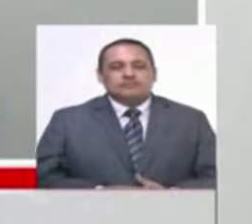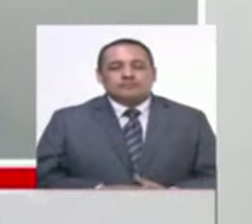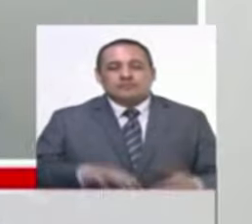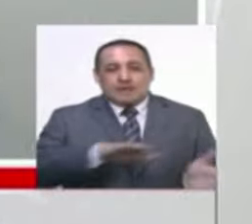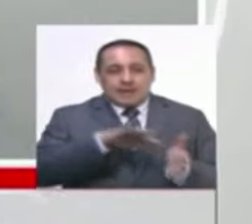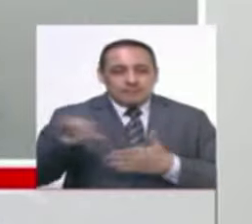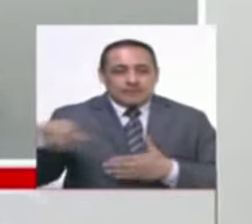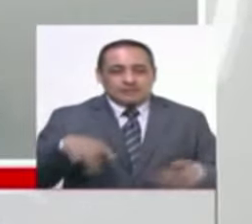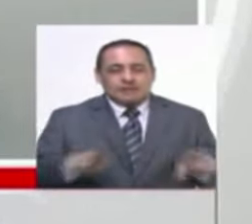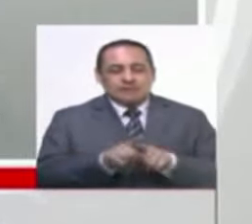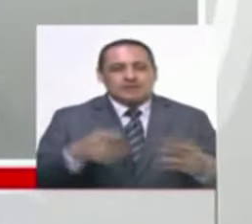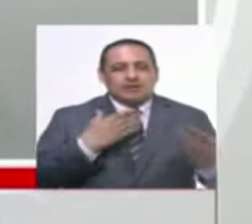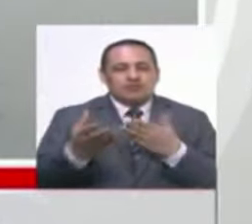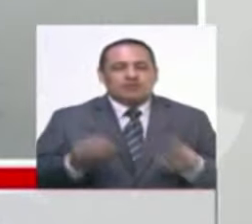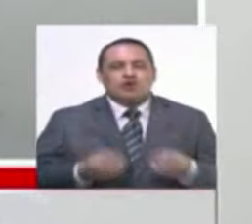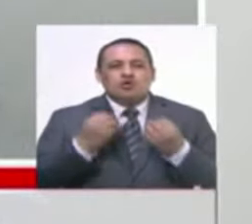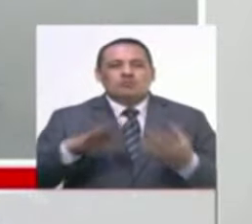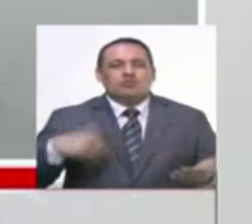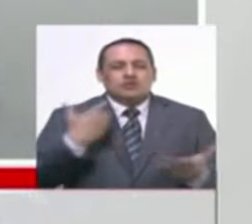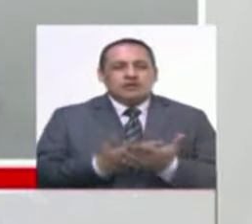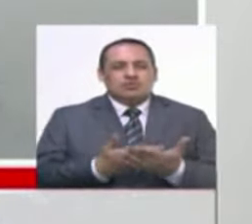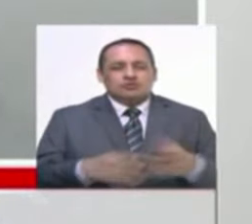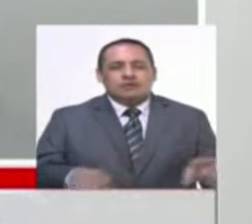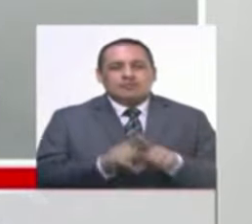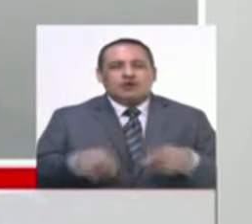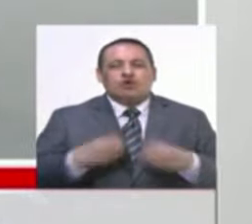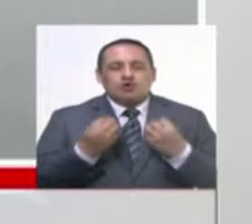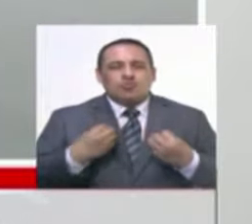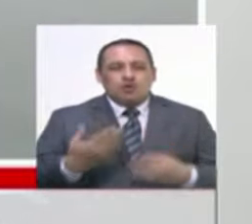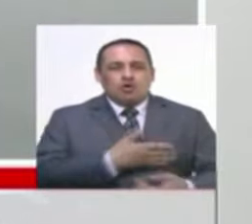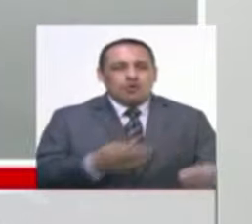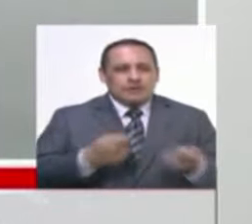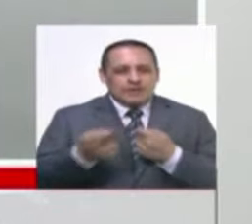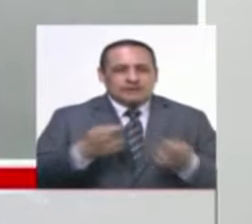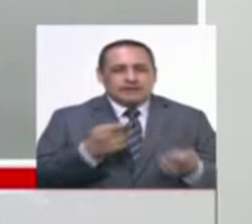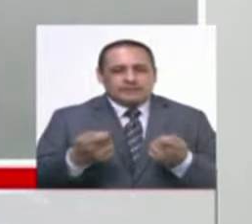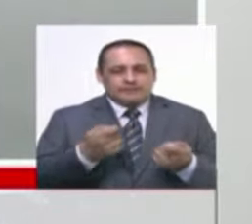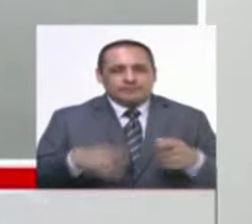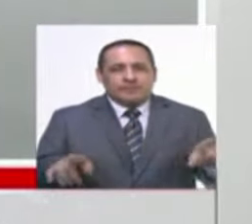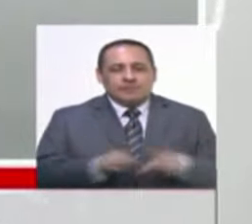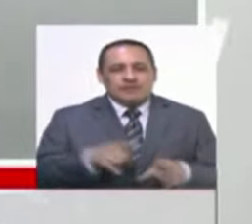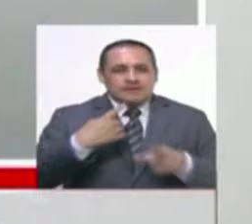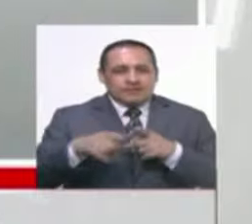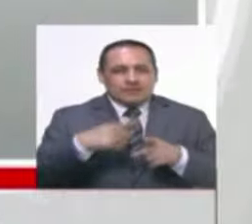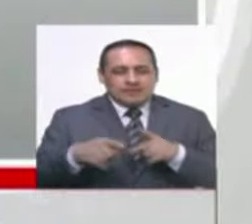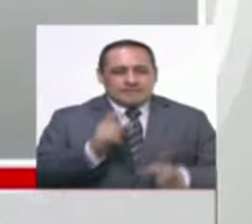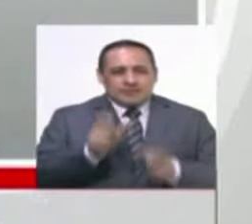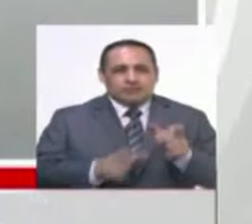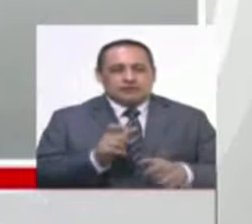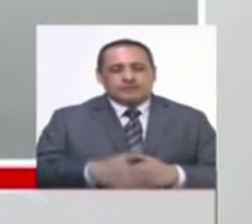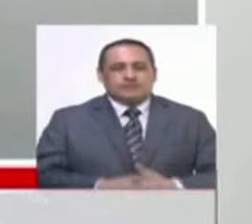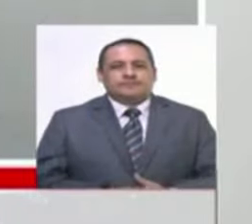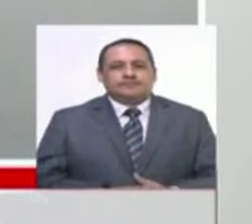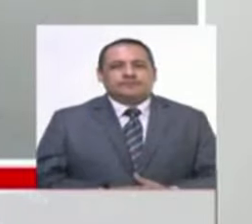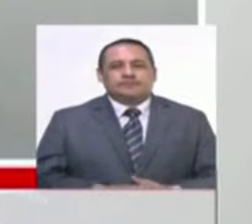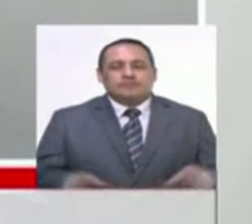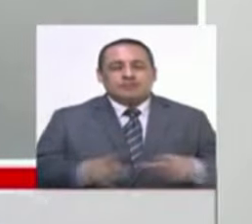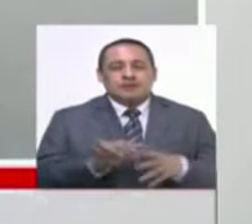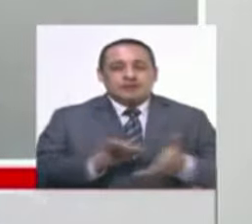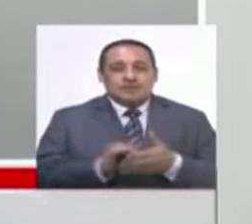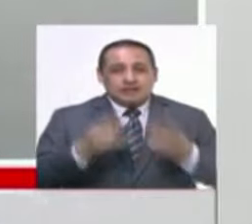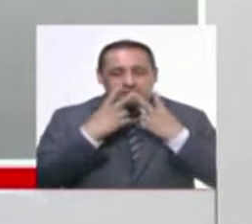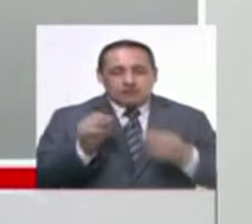Aparte de eso, la forma como llegó y la forma como gobierna con diversas personas. En cuanto